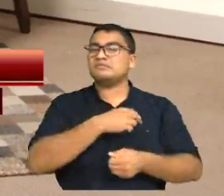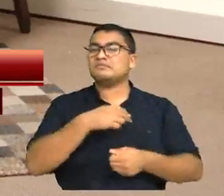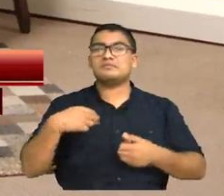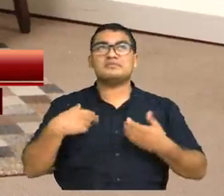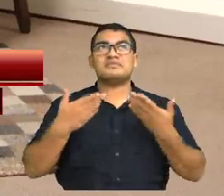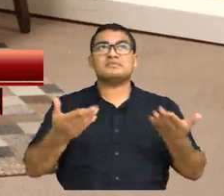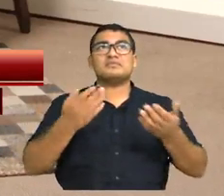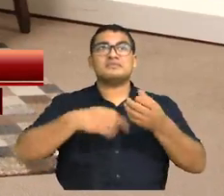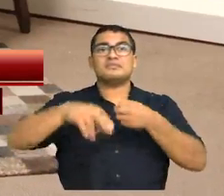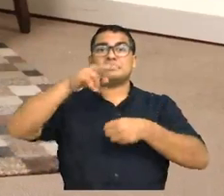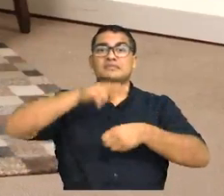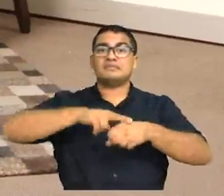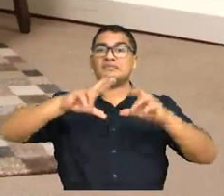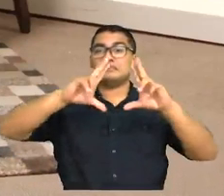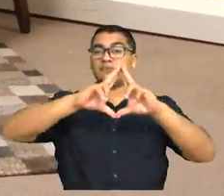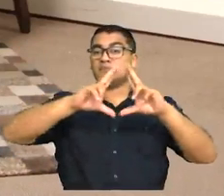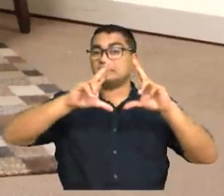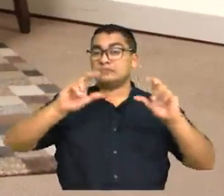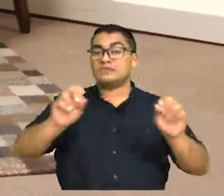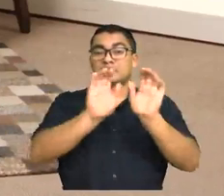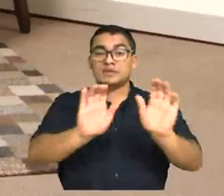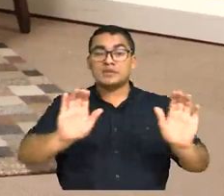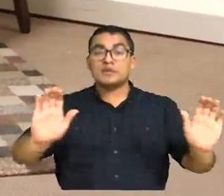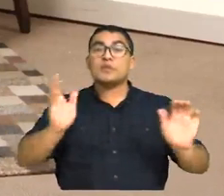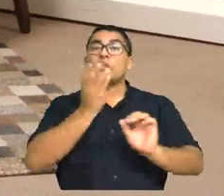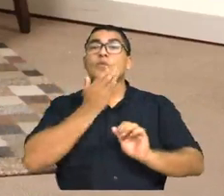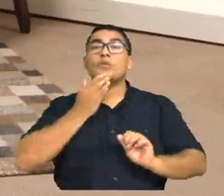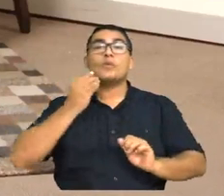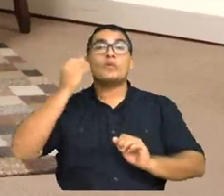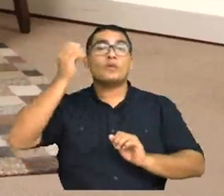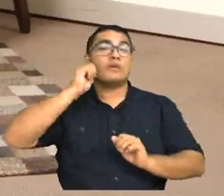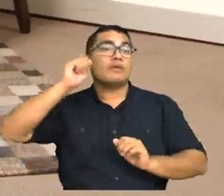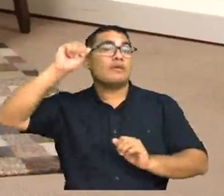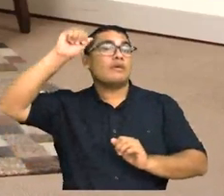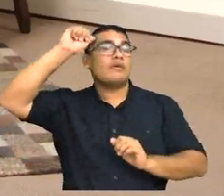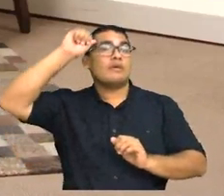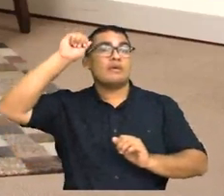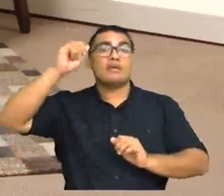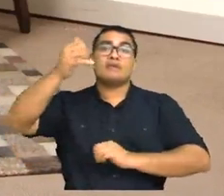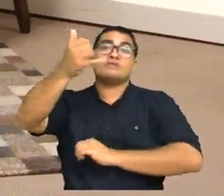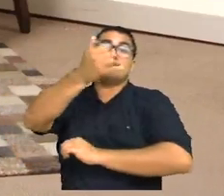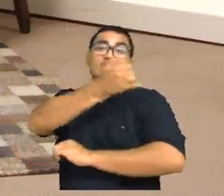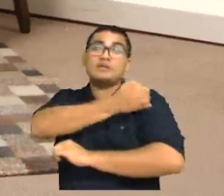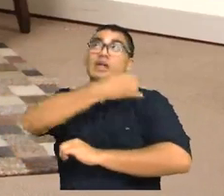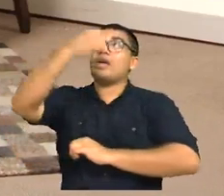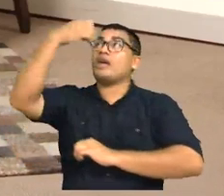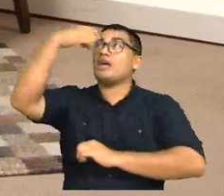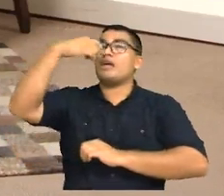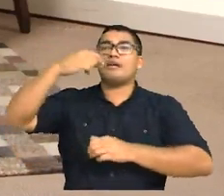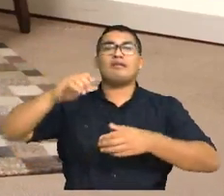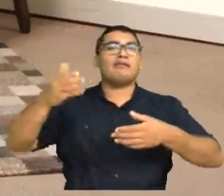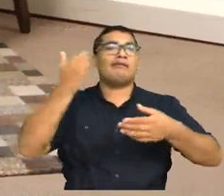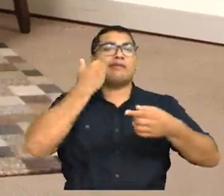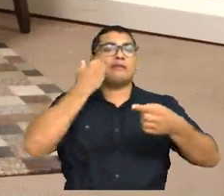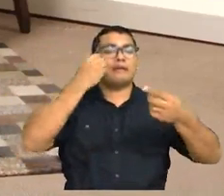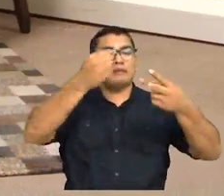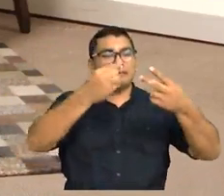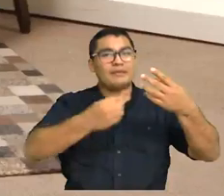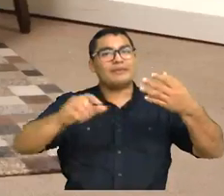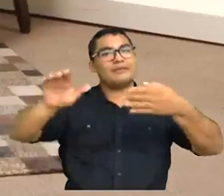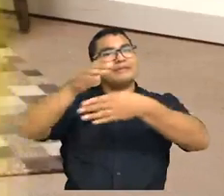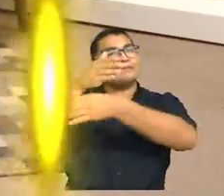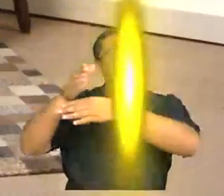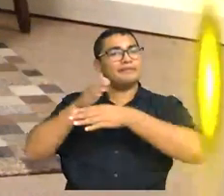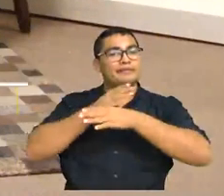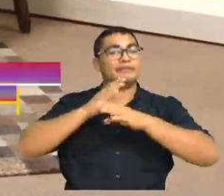la Jornada Nacional de Vacunación. Más de 12 vacunas para más de 12 enfermedades. Así es. Entre ellas la neumococo,